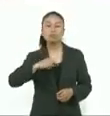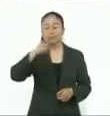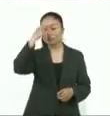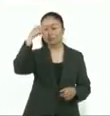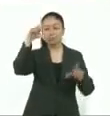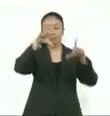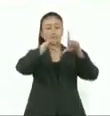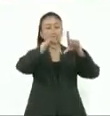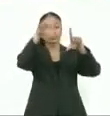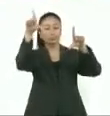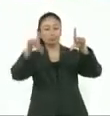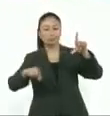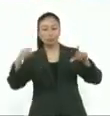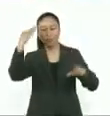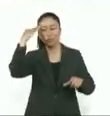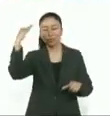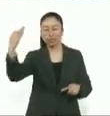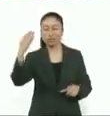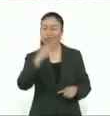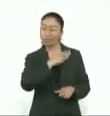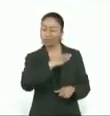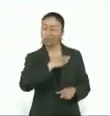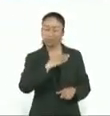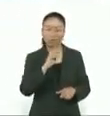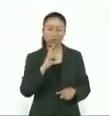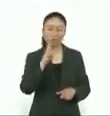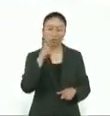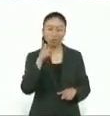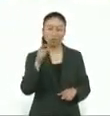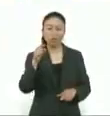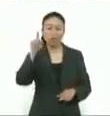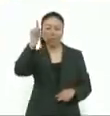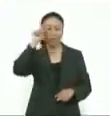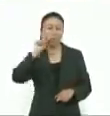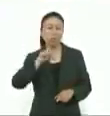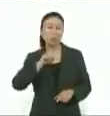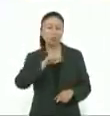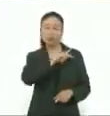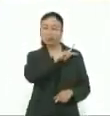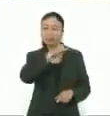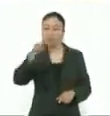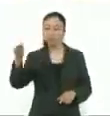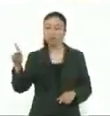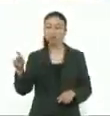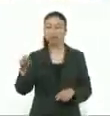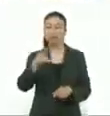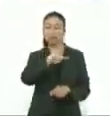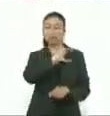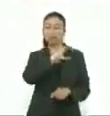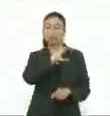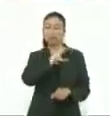México. Que vivan nuestras mujeres queridas, hermanas siempre.